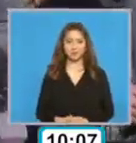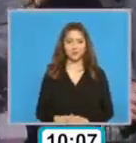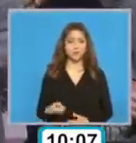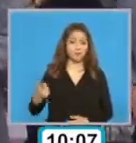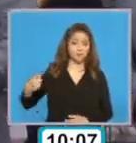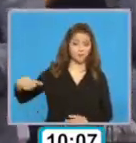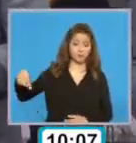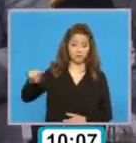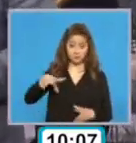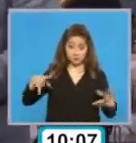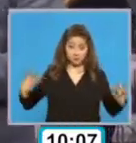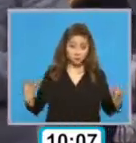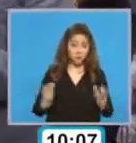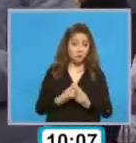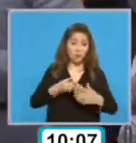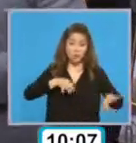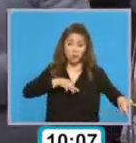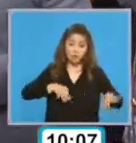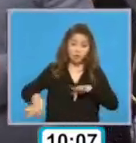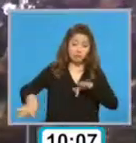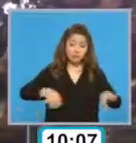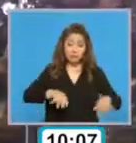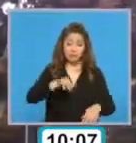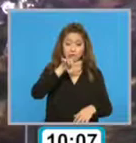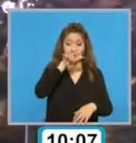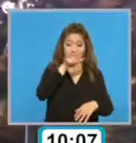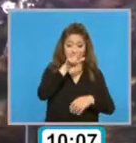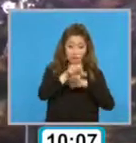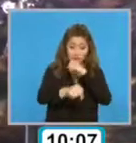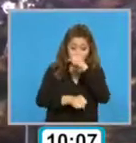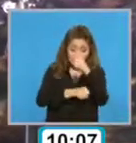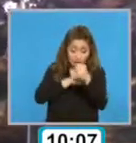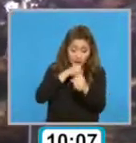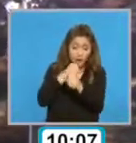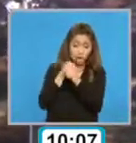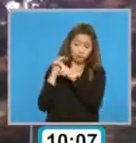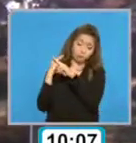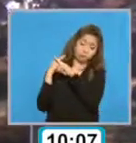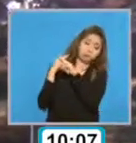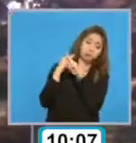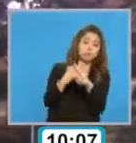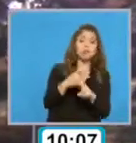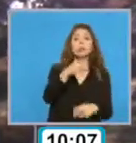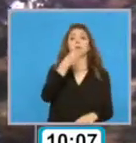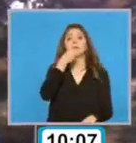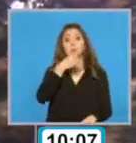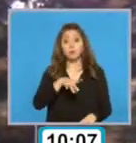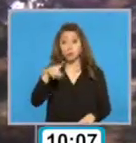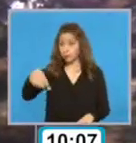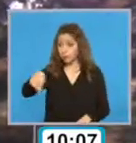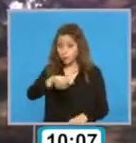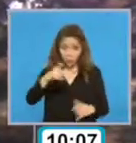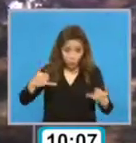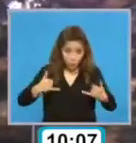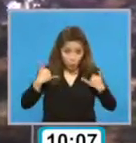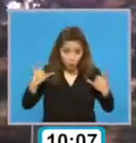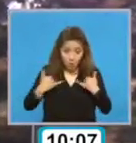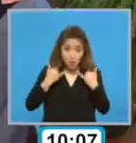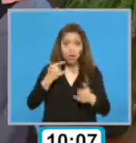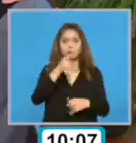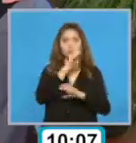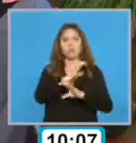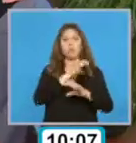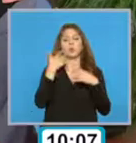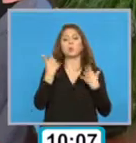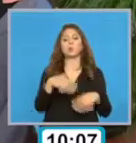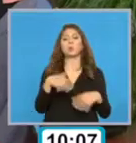trabajado mucho durante 17 años, que es de admirarse que estén celebrando ya, porque son muy jóvenes, tienen mucho talento